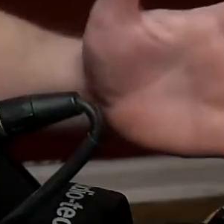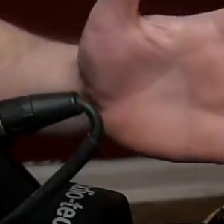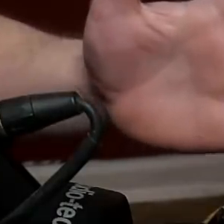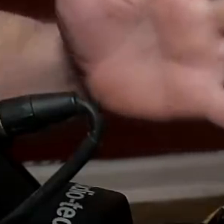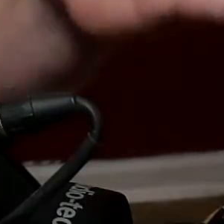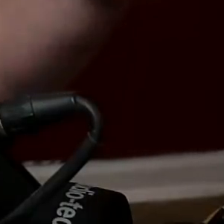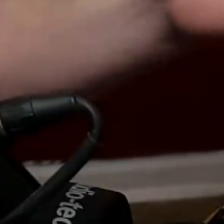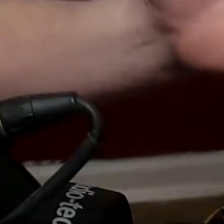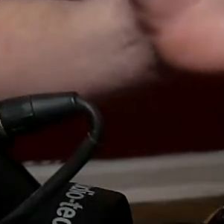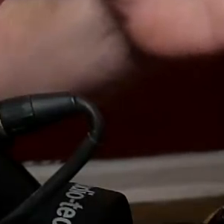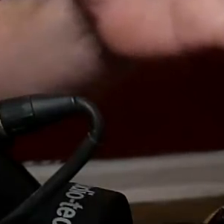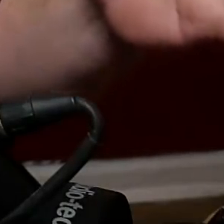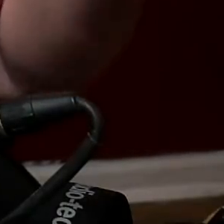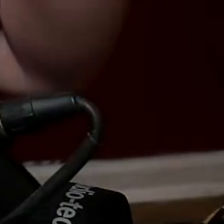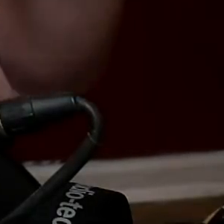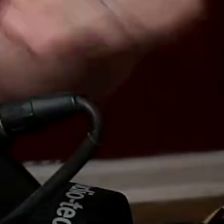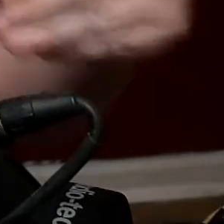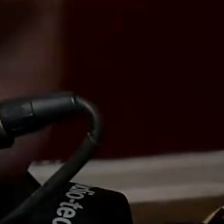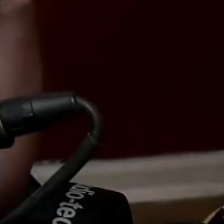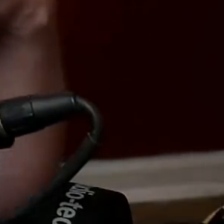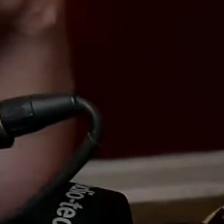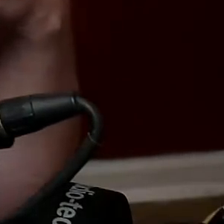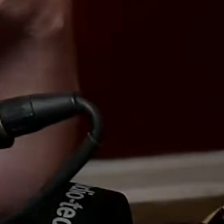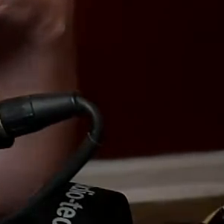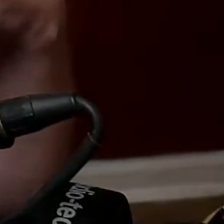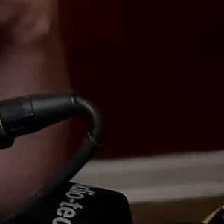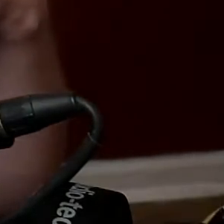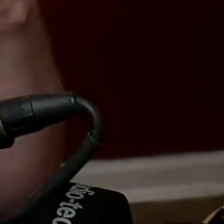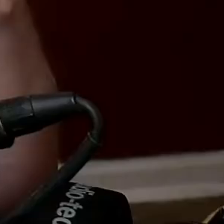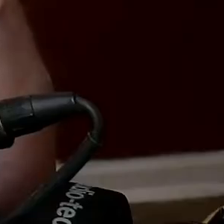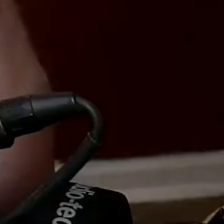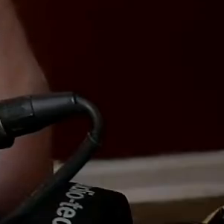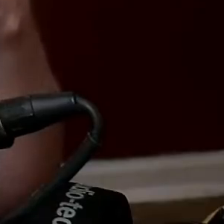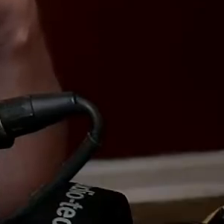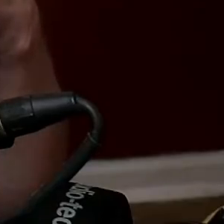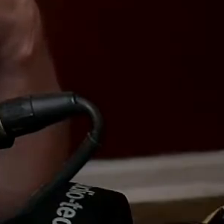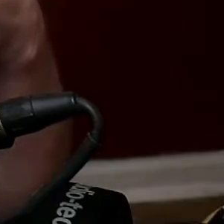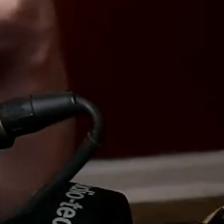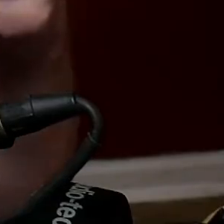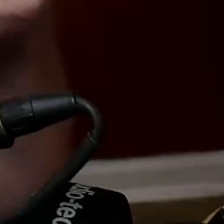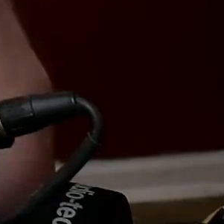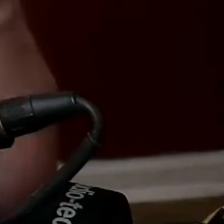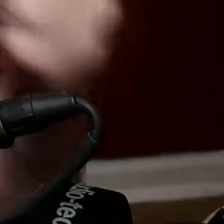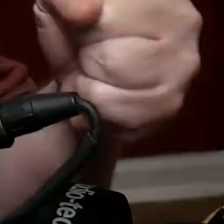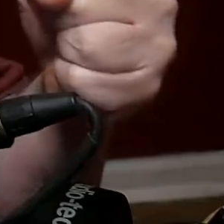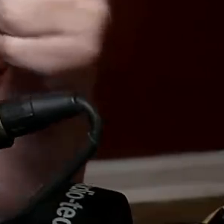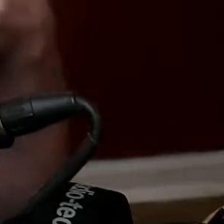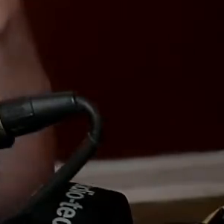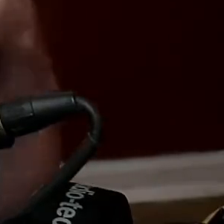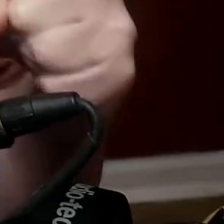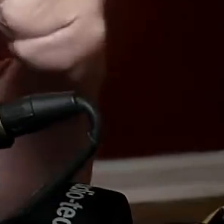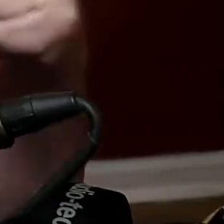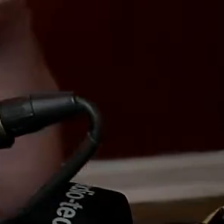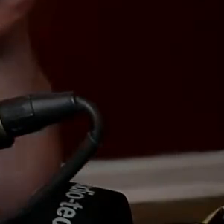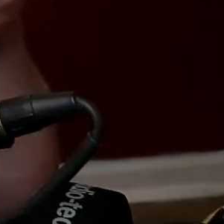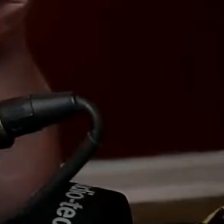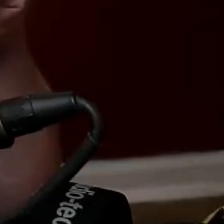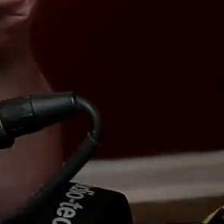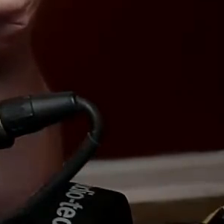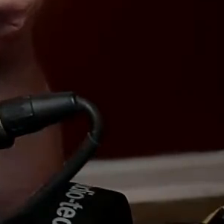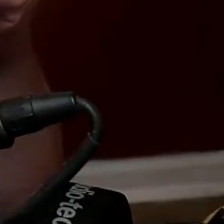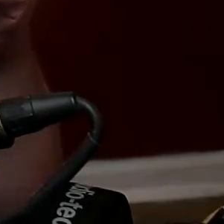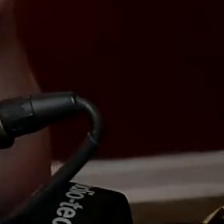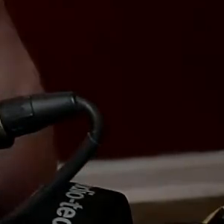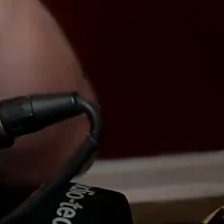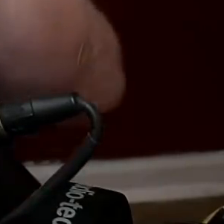en mi segundo canal felix proyecta eso en vivo todos los enlaces están en la descripción ok si sigo con fuerza que siento ahorita